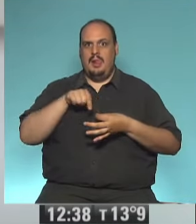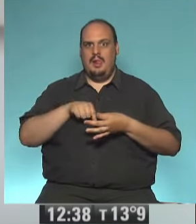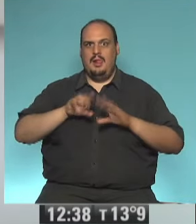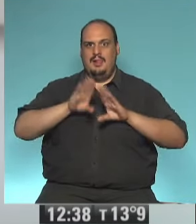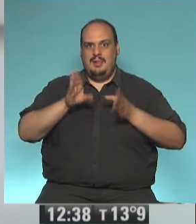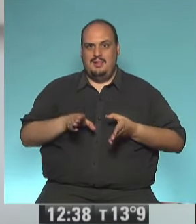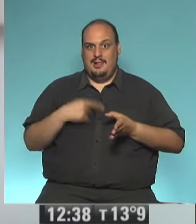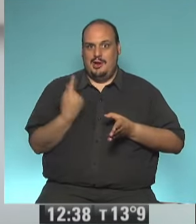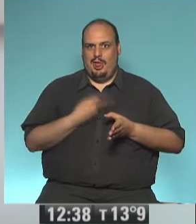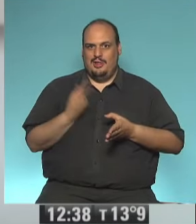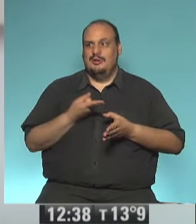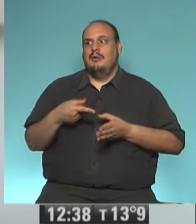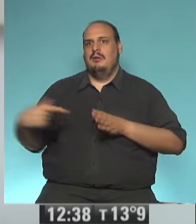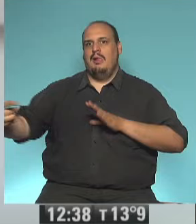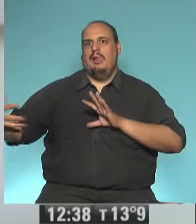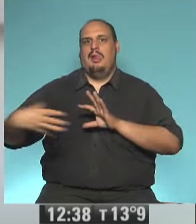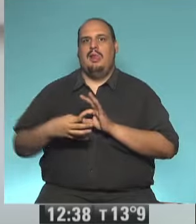lleguen